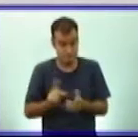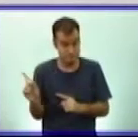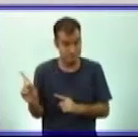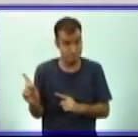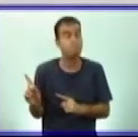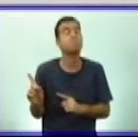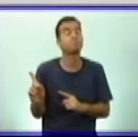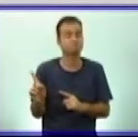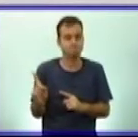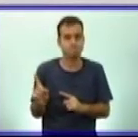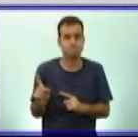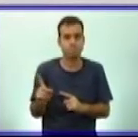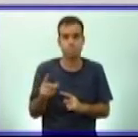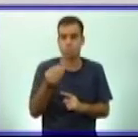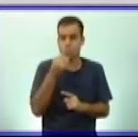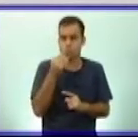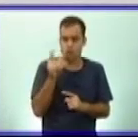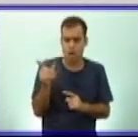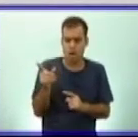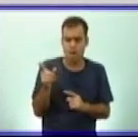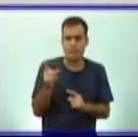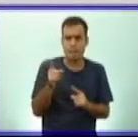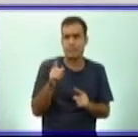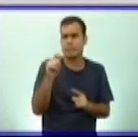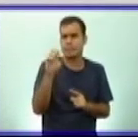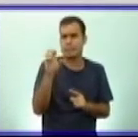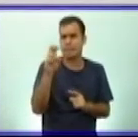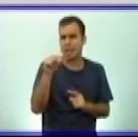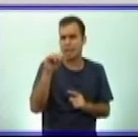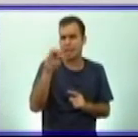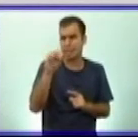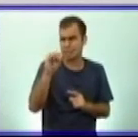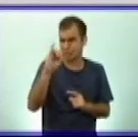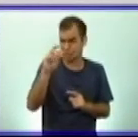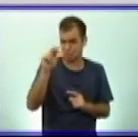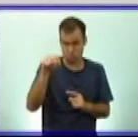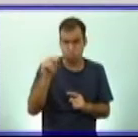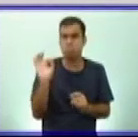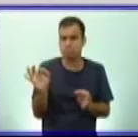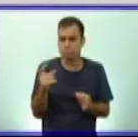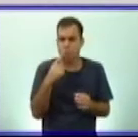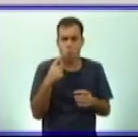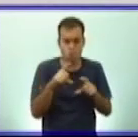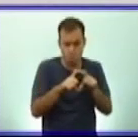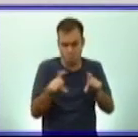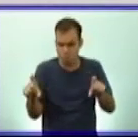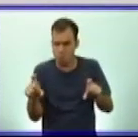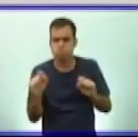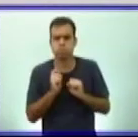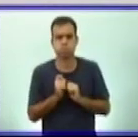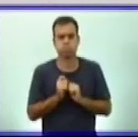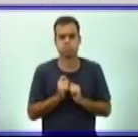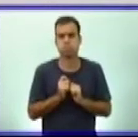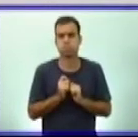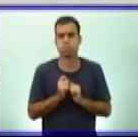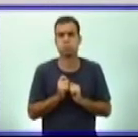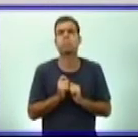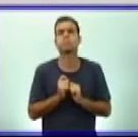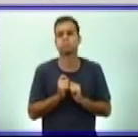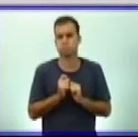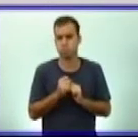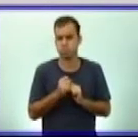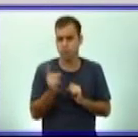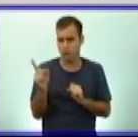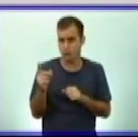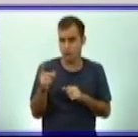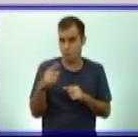Usted puede este valor de la tensión efectiva determinarlo a partir de la ecuación utilizando estas